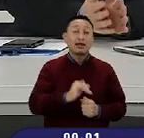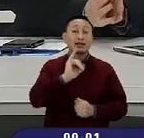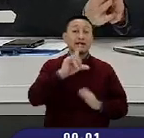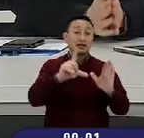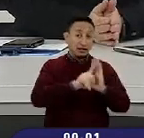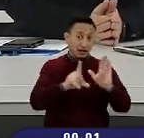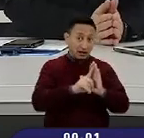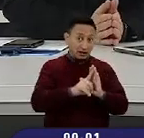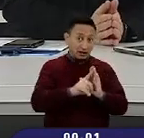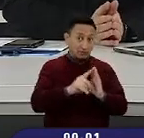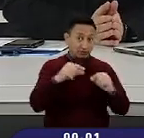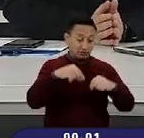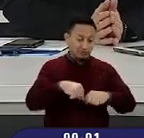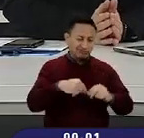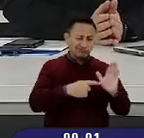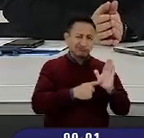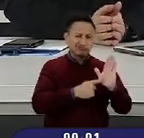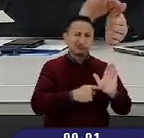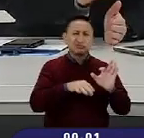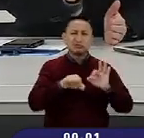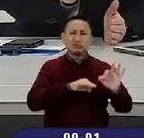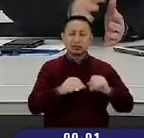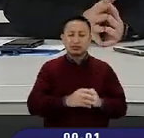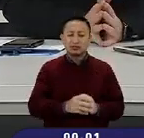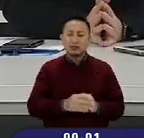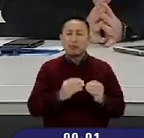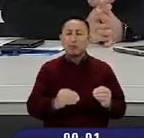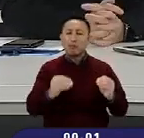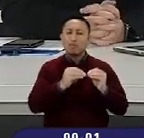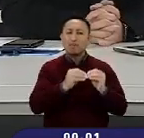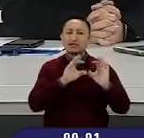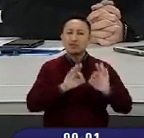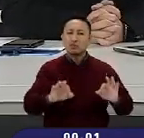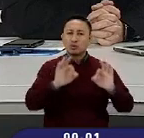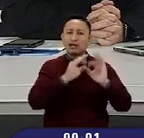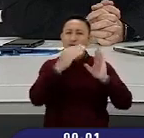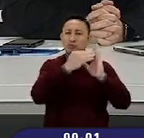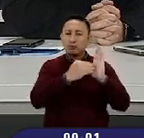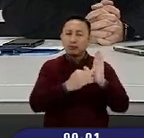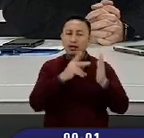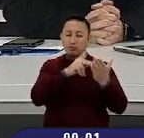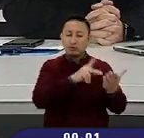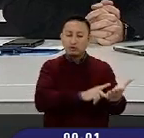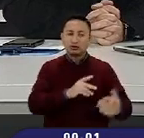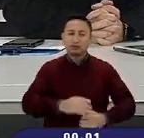ilícito. En el siguiente reportaje vamos a contarles algunos puntos relevantes de este proyecto.